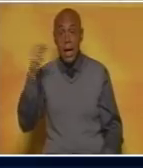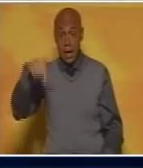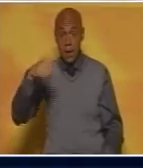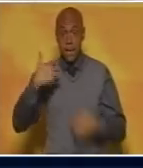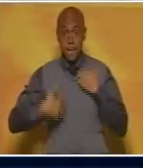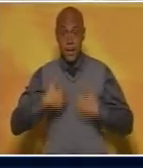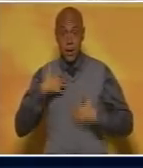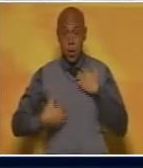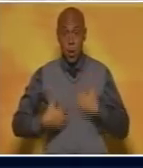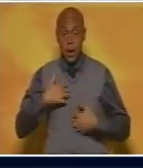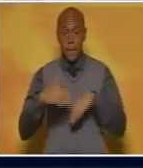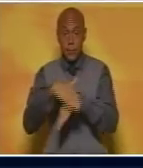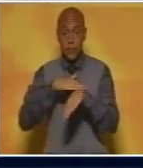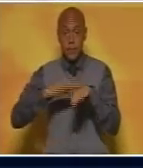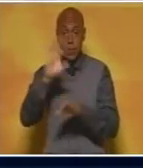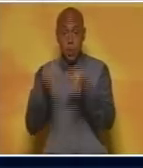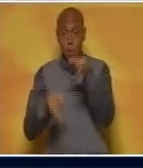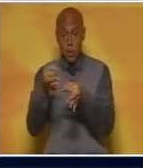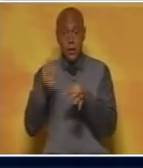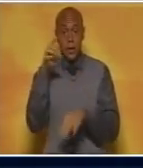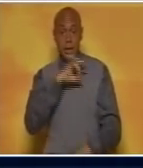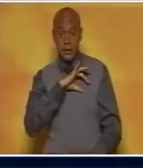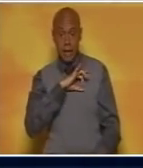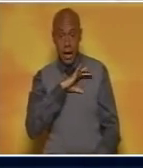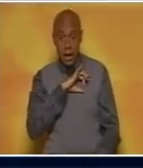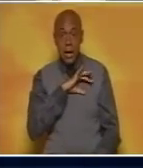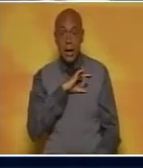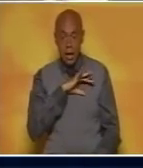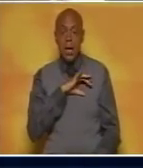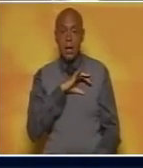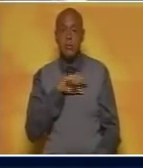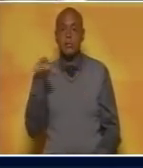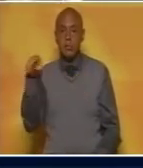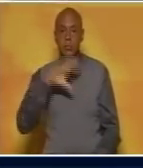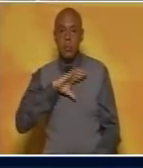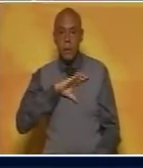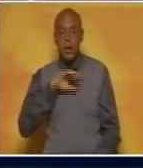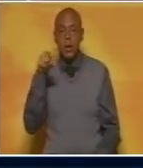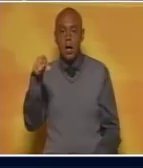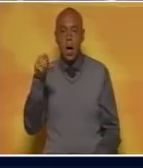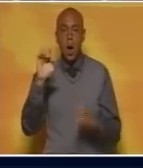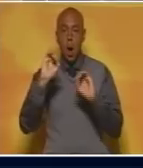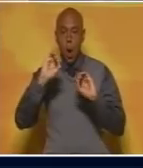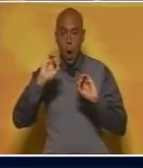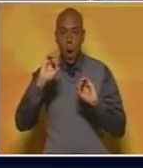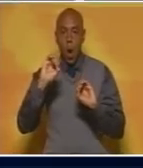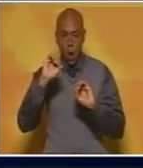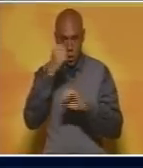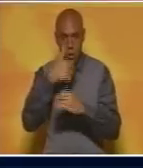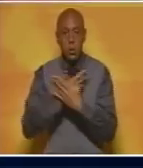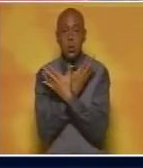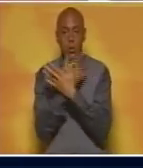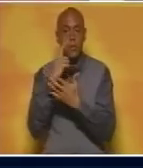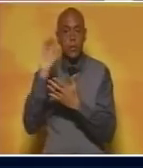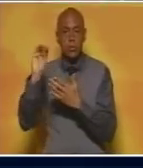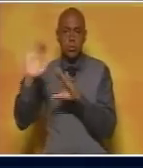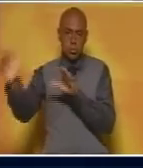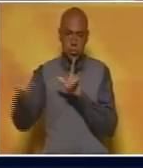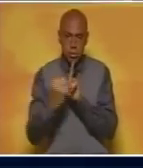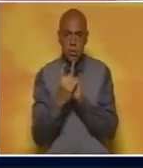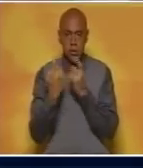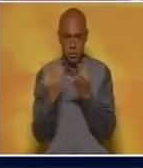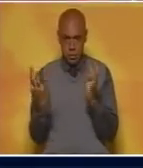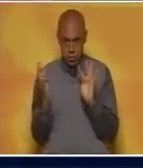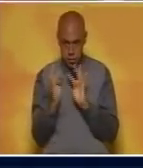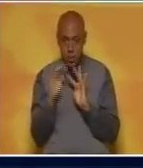miércoles, el ministro de Justicia, Hernán Larraín, recibió a la misión técnica de la Oficina de las Naciones Unidas para los Derechos Humanos, que estará